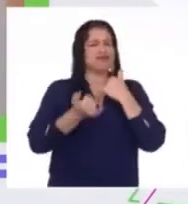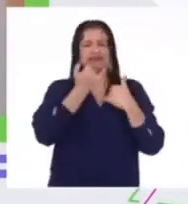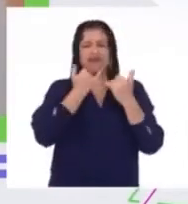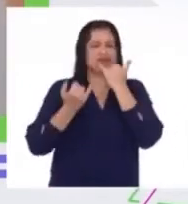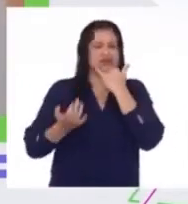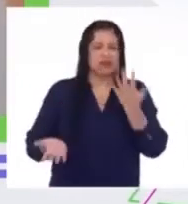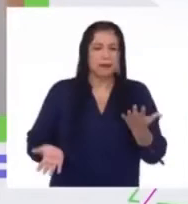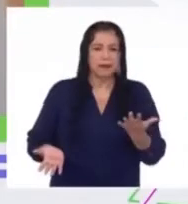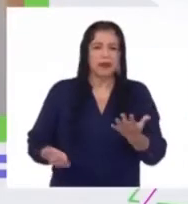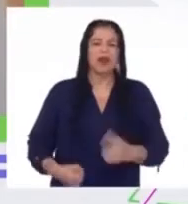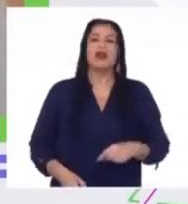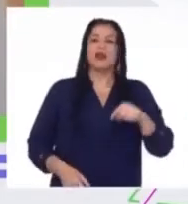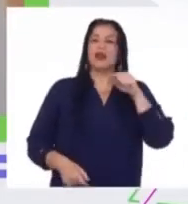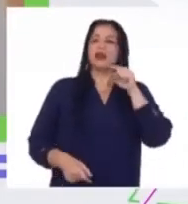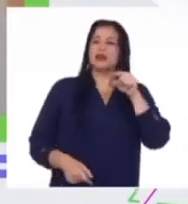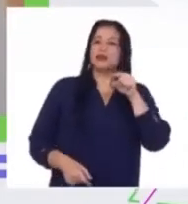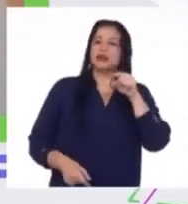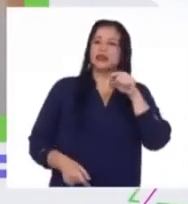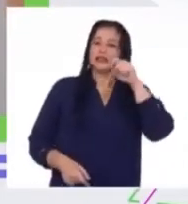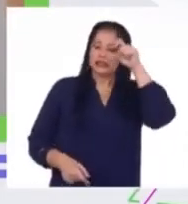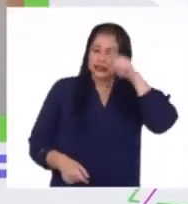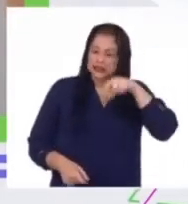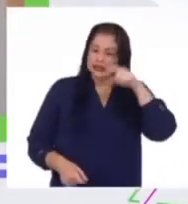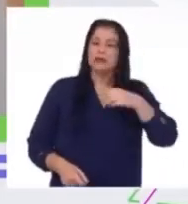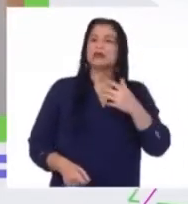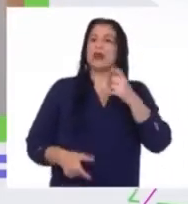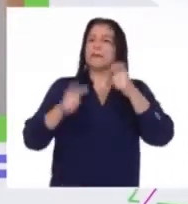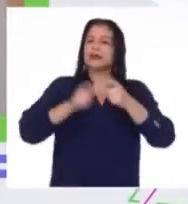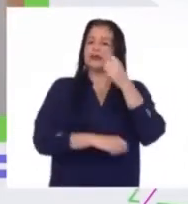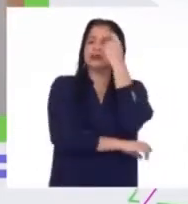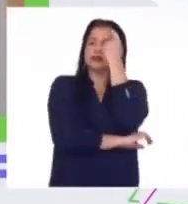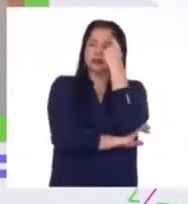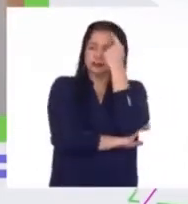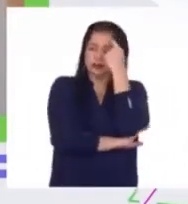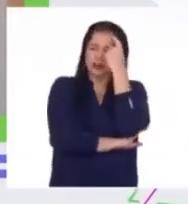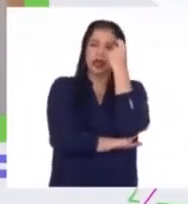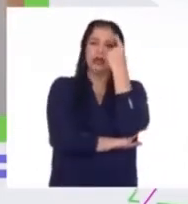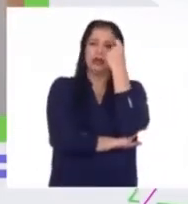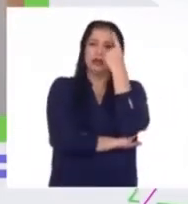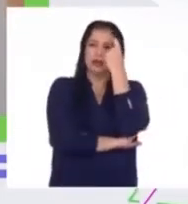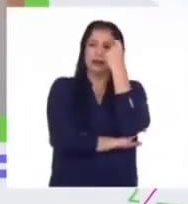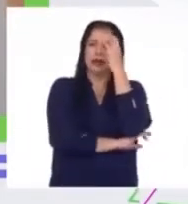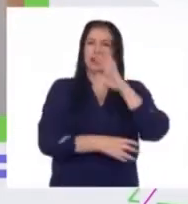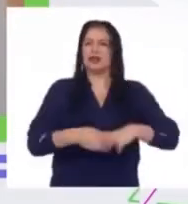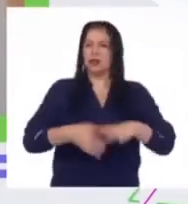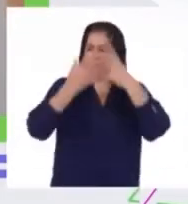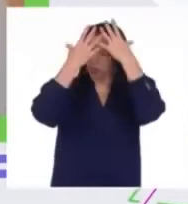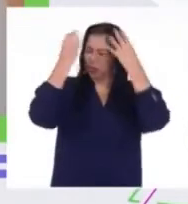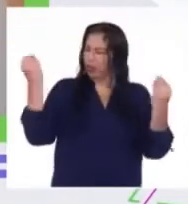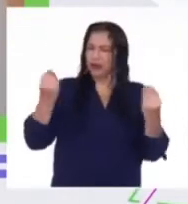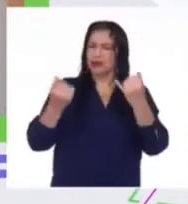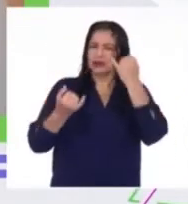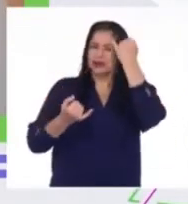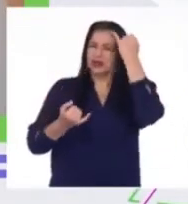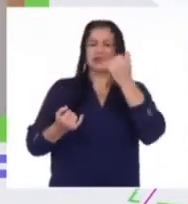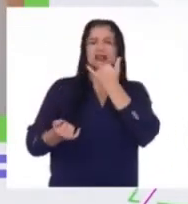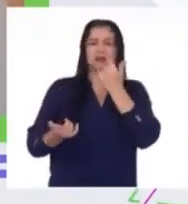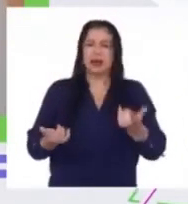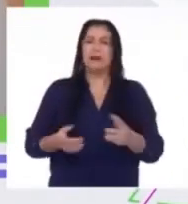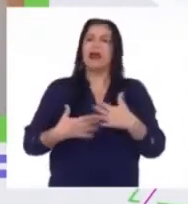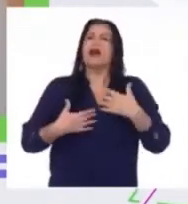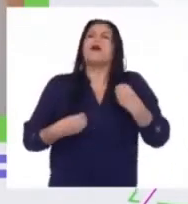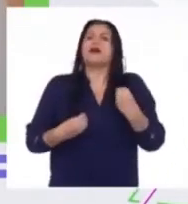sociedad, los cuales deberíamos concientizarnos y eliminarlos para que así nuestro país